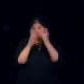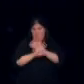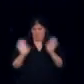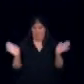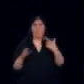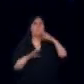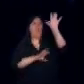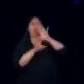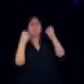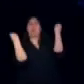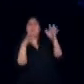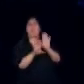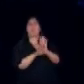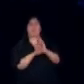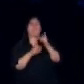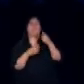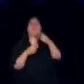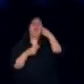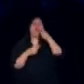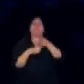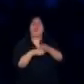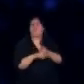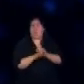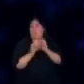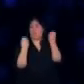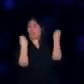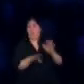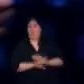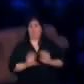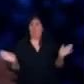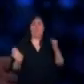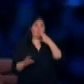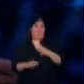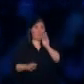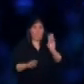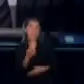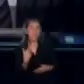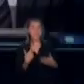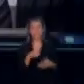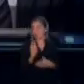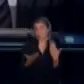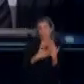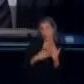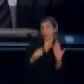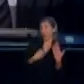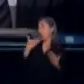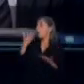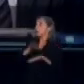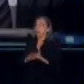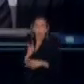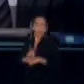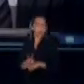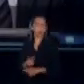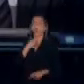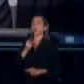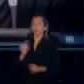detalle de los cinco candidatos por igual. Y en ese debate Juan sacó enorme diferencia, lo dicen los propios y los extraños, o sea, todo el periodismo, gente que